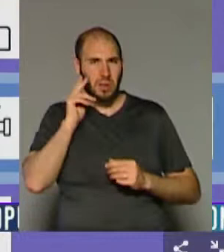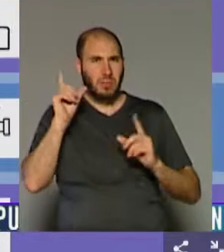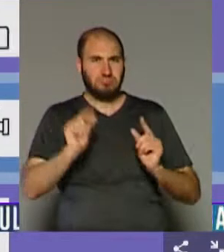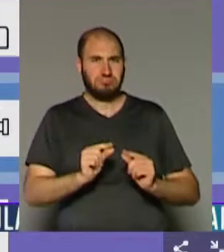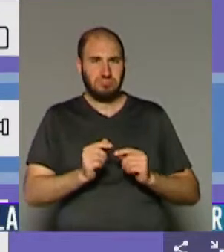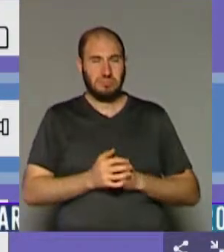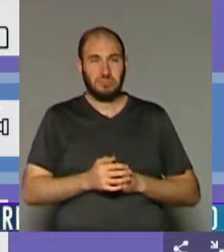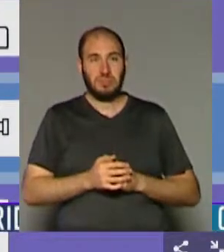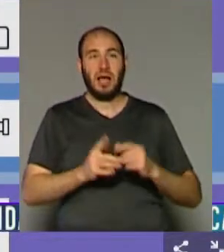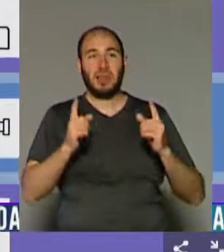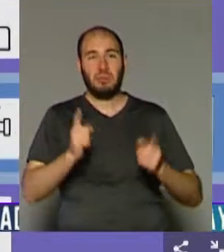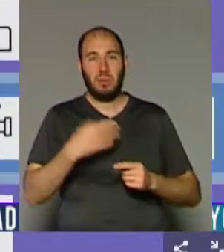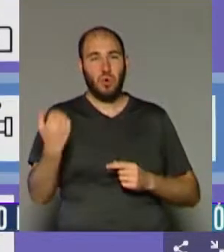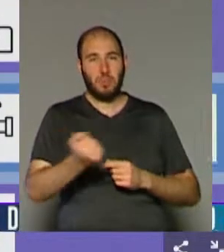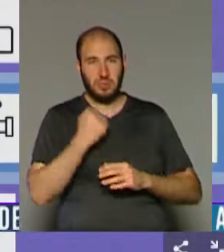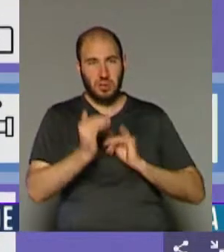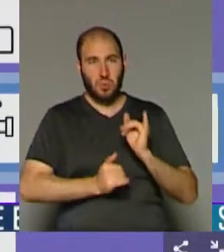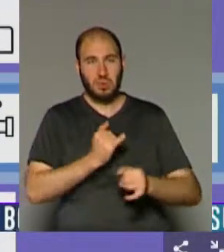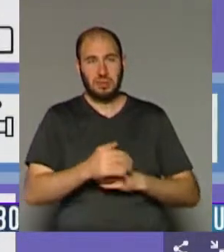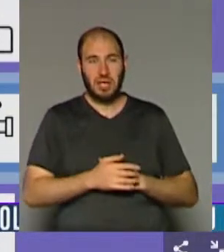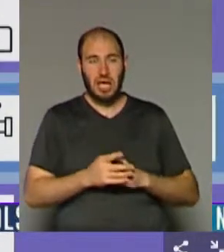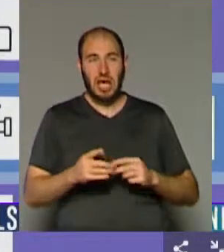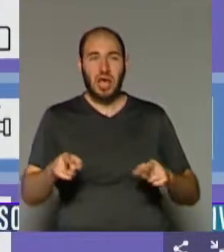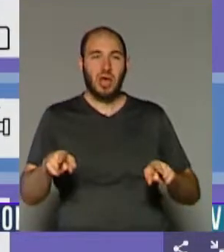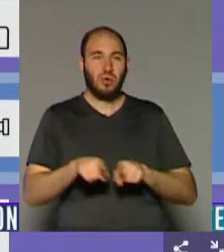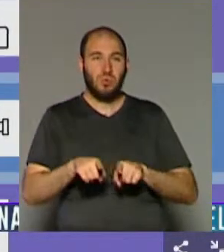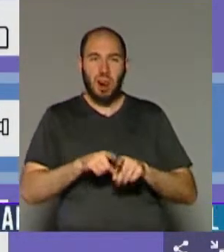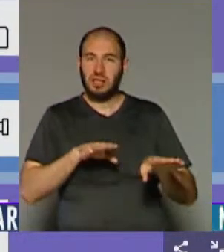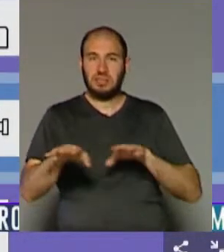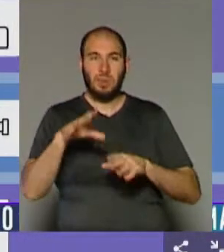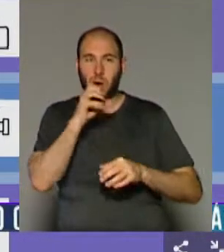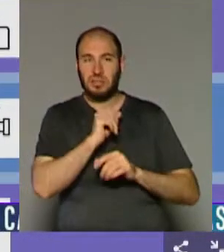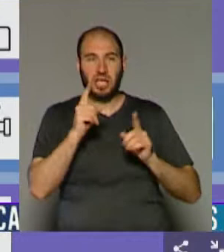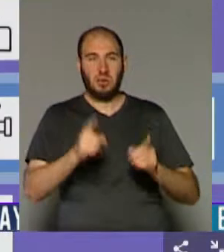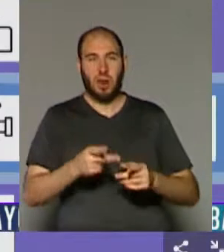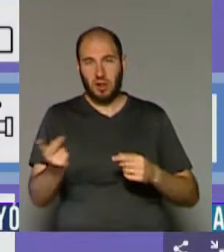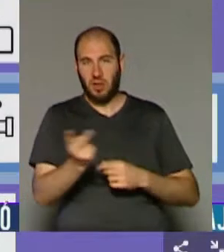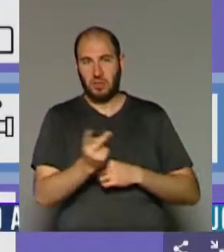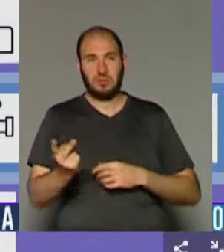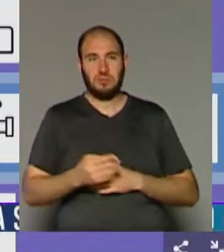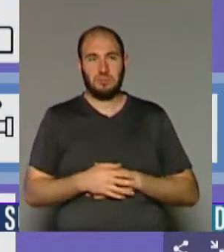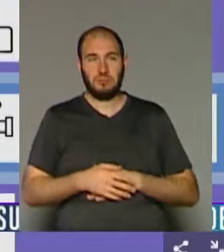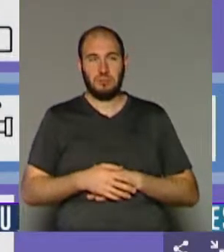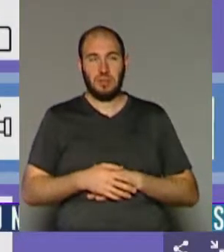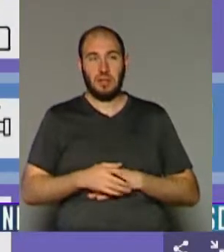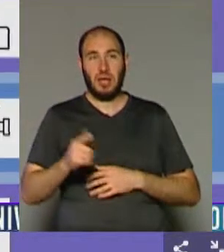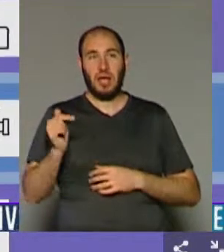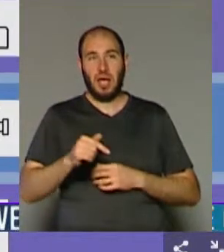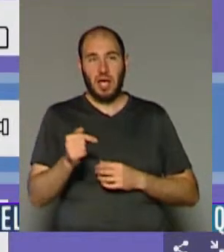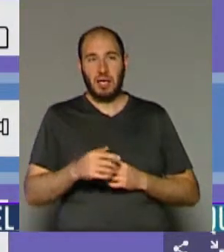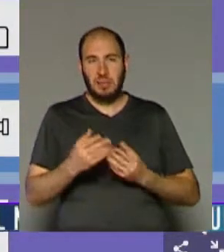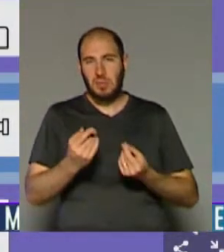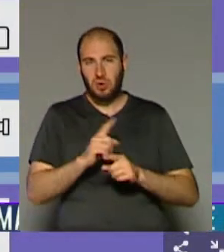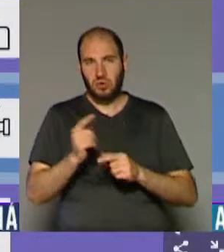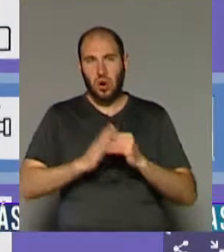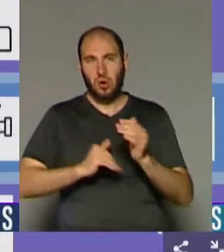ruidos. Y algo también importante destacar, son igualmente sísmicas resistentes una que otra. No hay que tener ningún miedo de que si